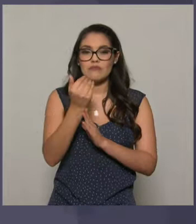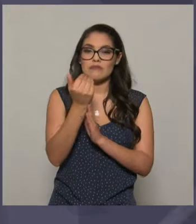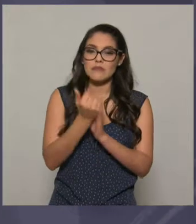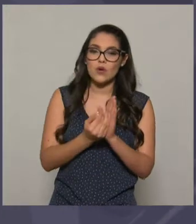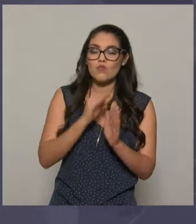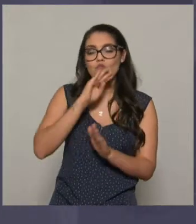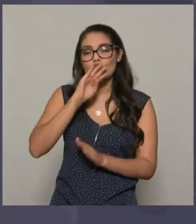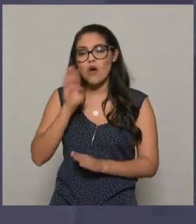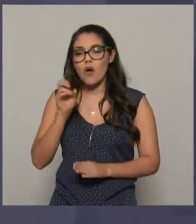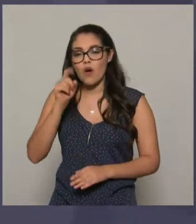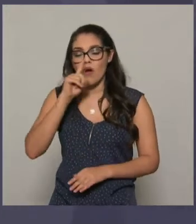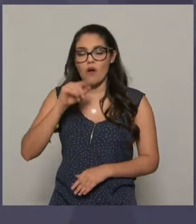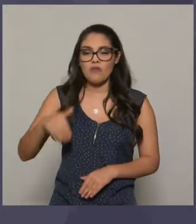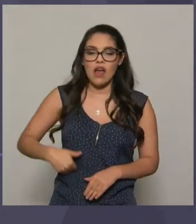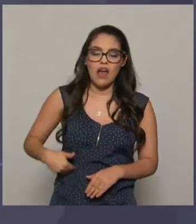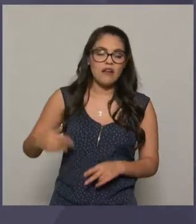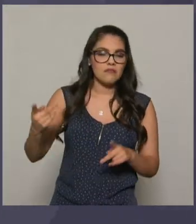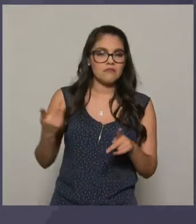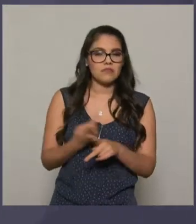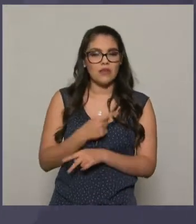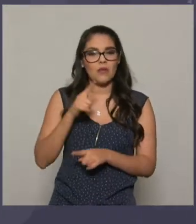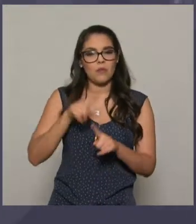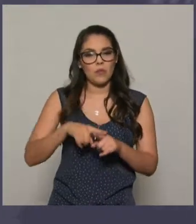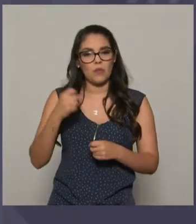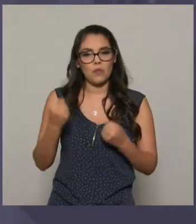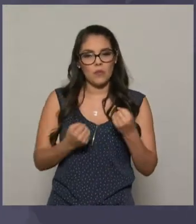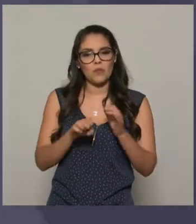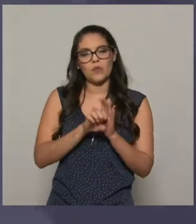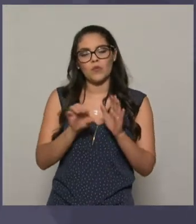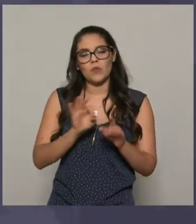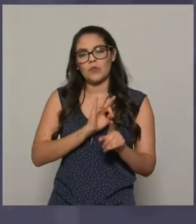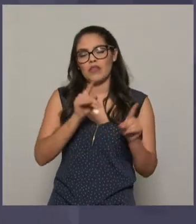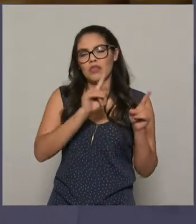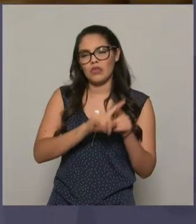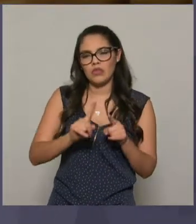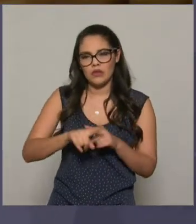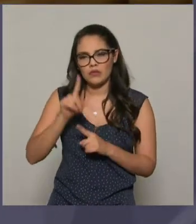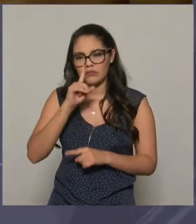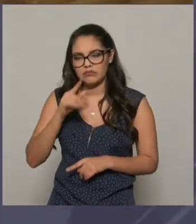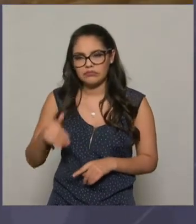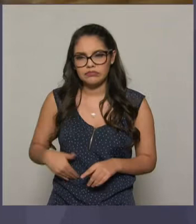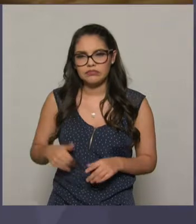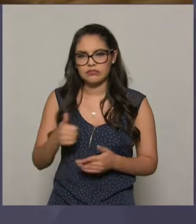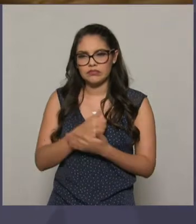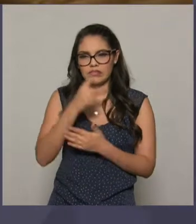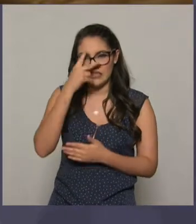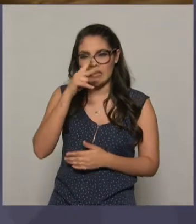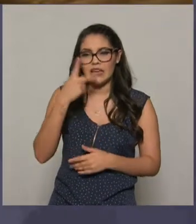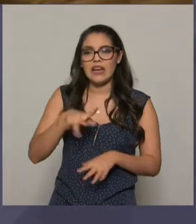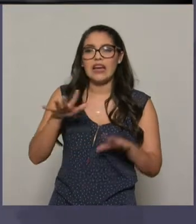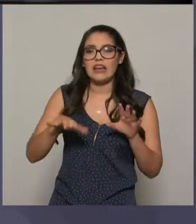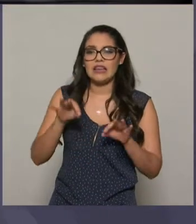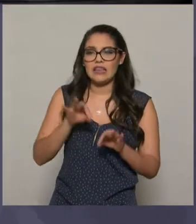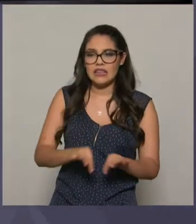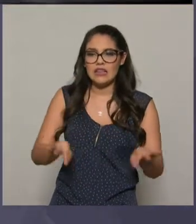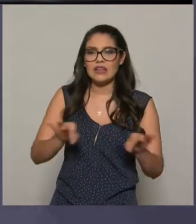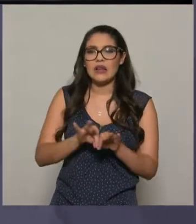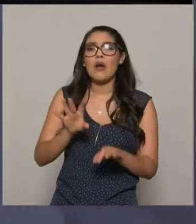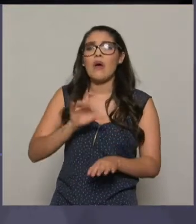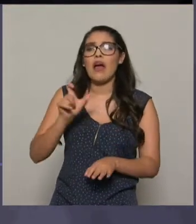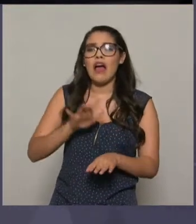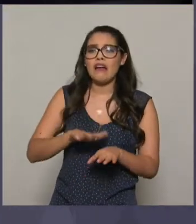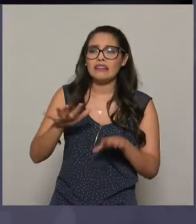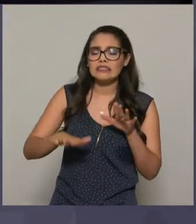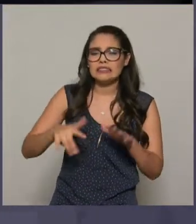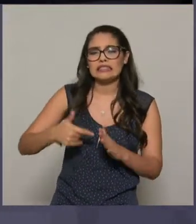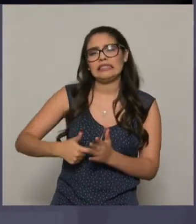y lesionados en cualquier hecho de tránsito. Puede haber diferentes hechos de tránsito en la Ciudad de México, pero lo importante es qué tan graves son estos